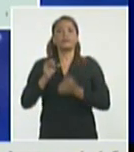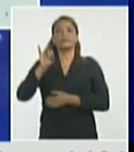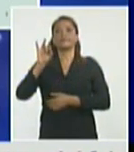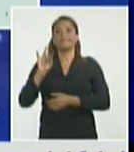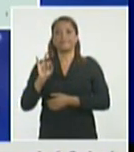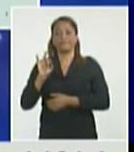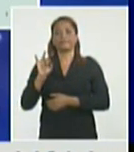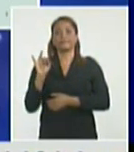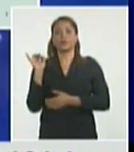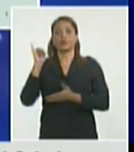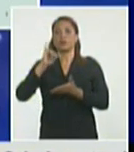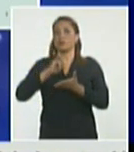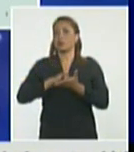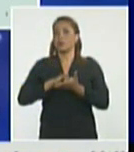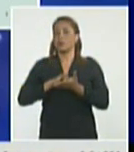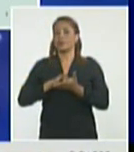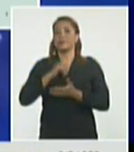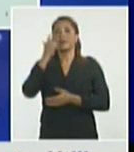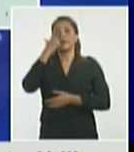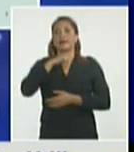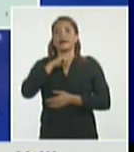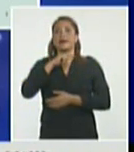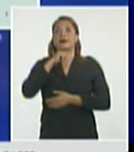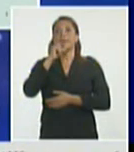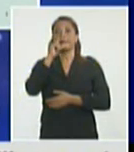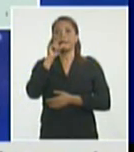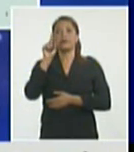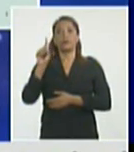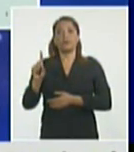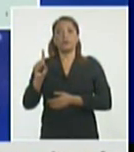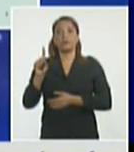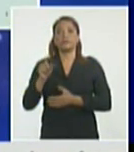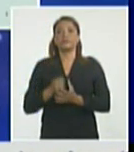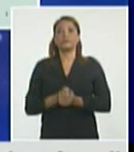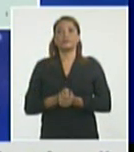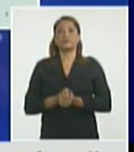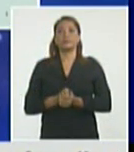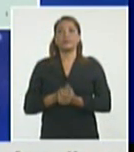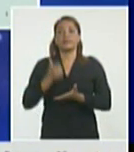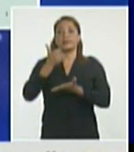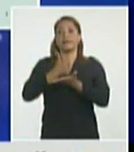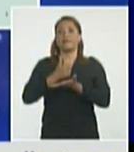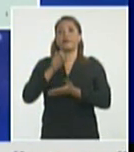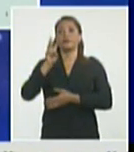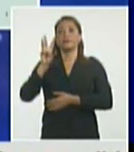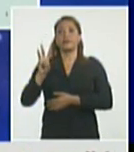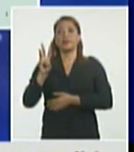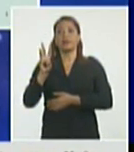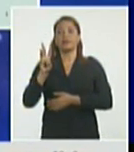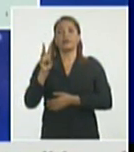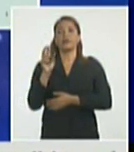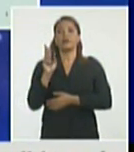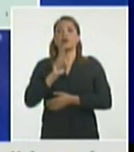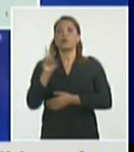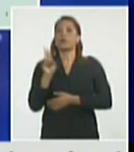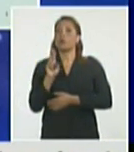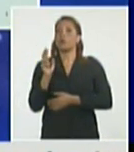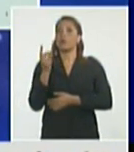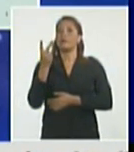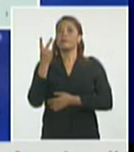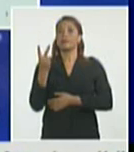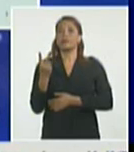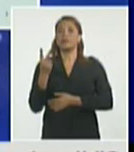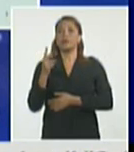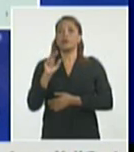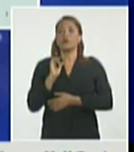casos importados también, Abreu con 3, digo Cienfuegos con 3, Rodas con 2, y Abreu y